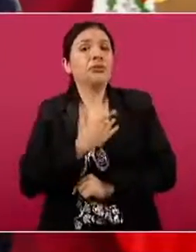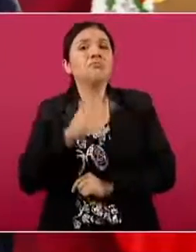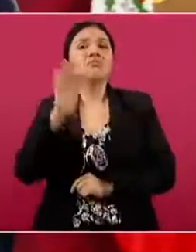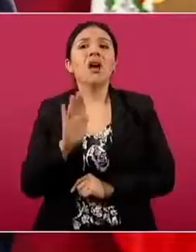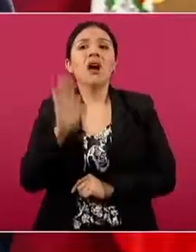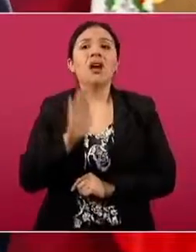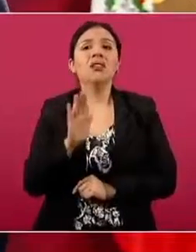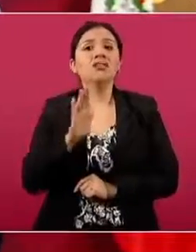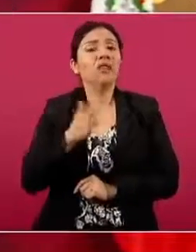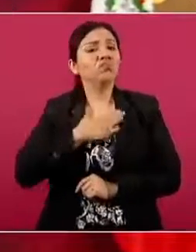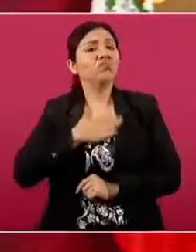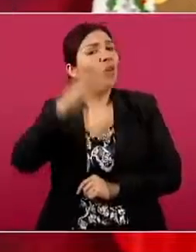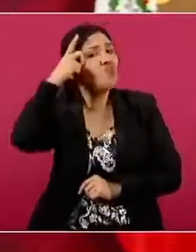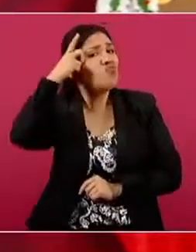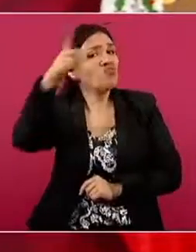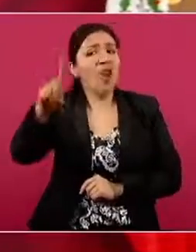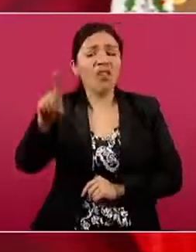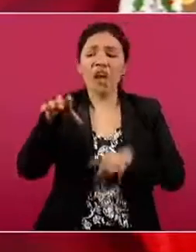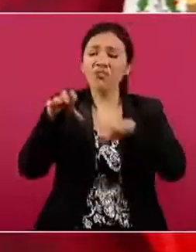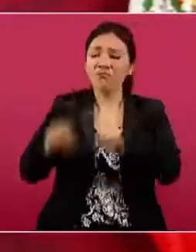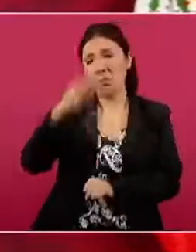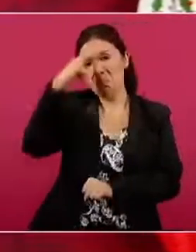como los dueños de México